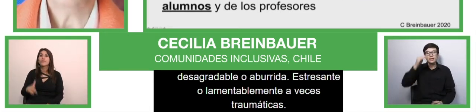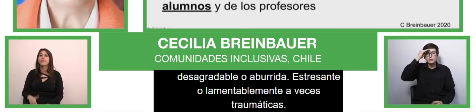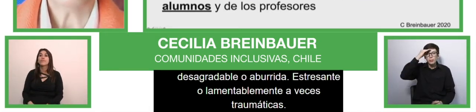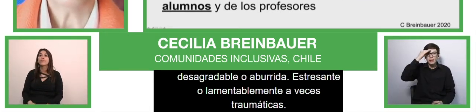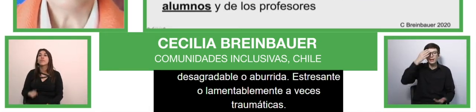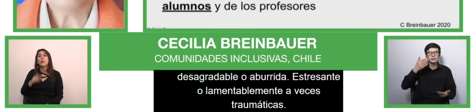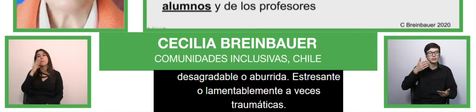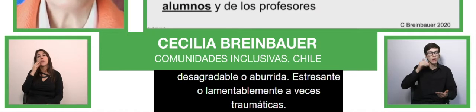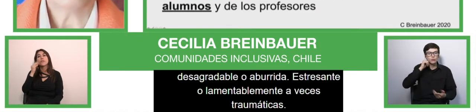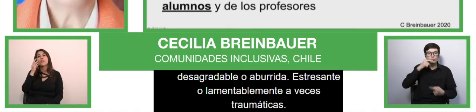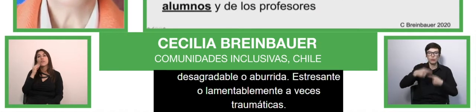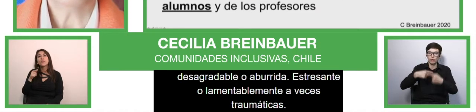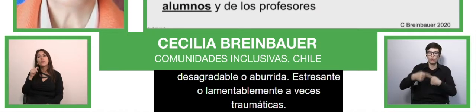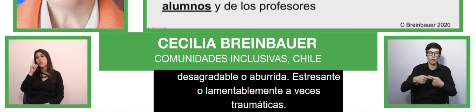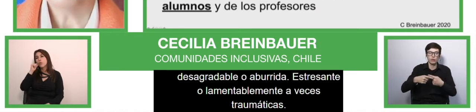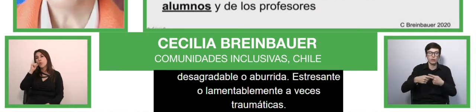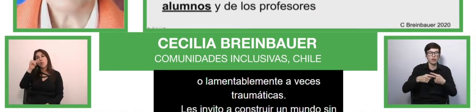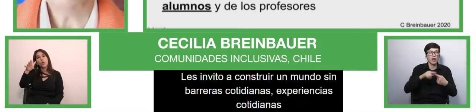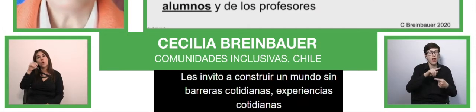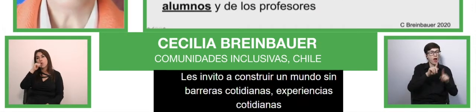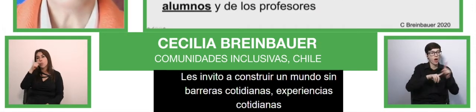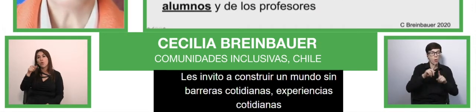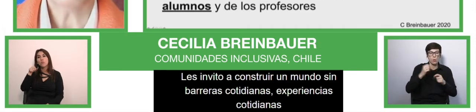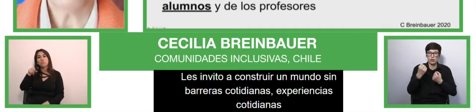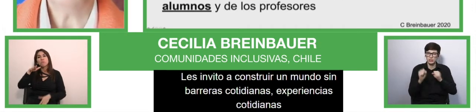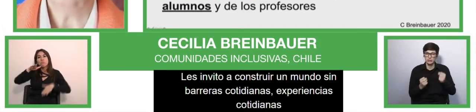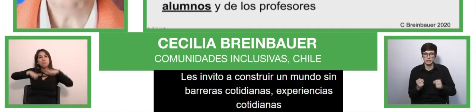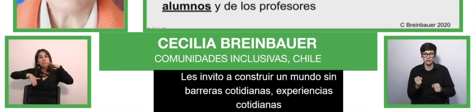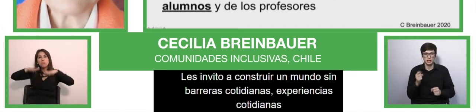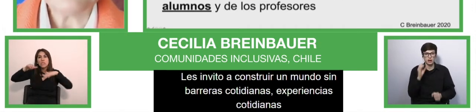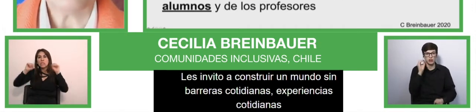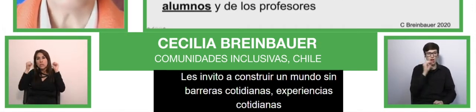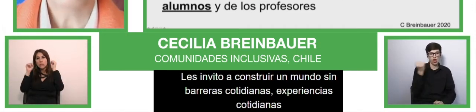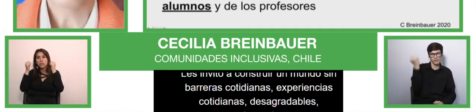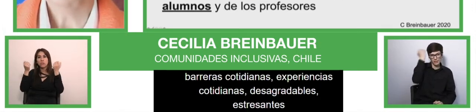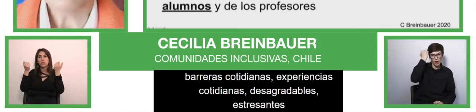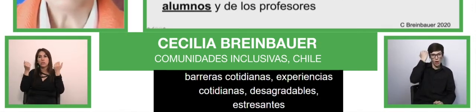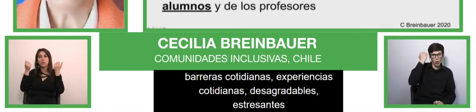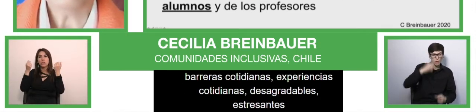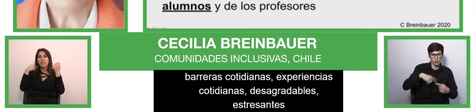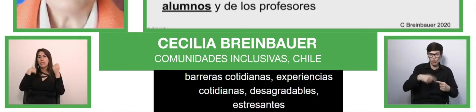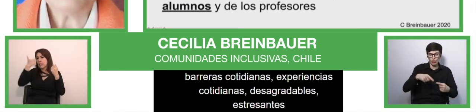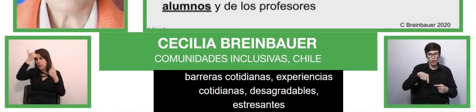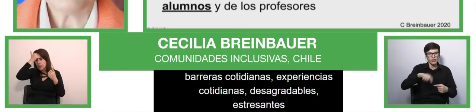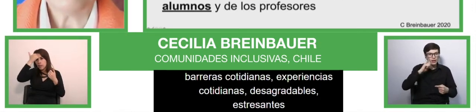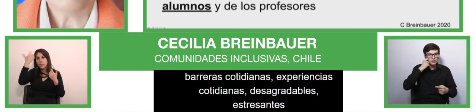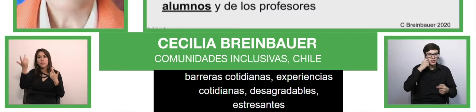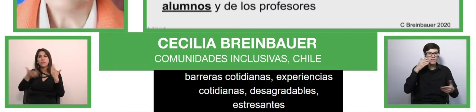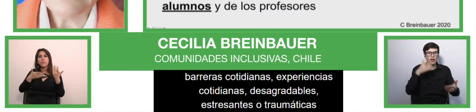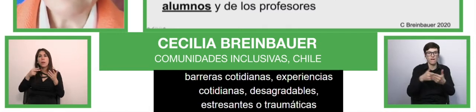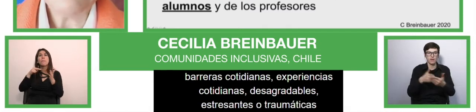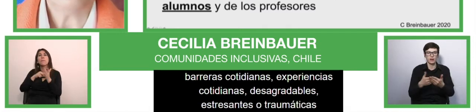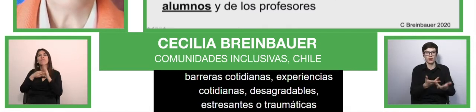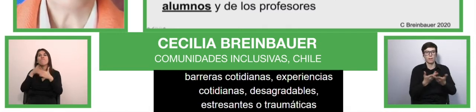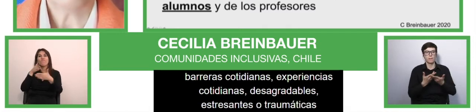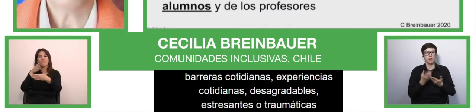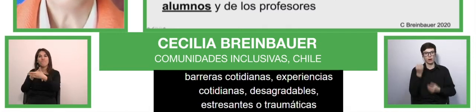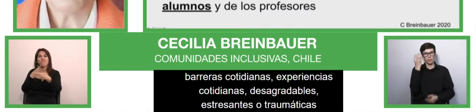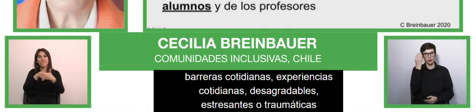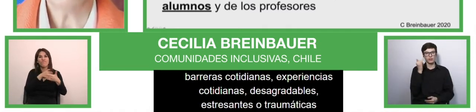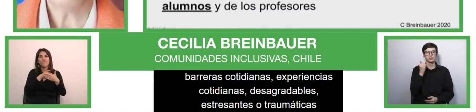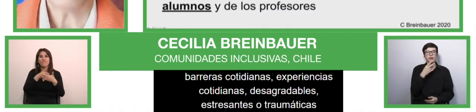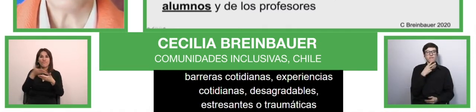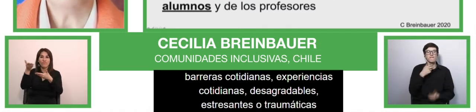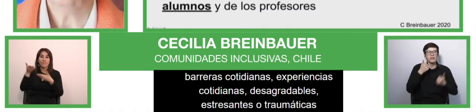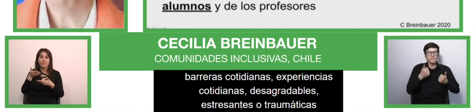desagradables estresantes o traumáticas son barreras para el aprendizaje y el bienestar